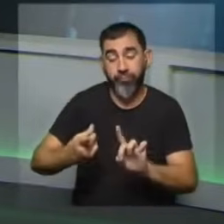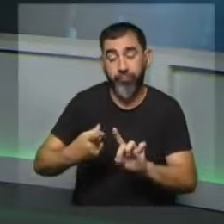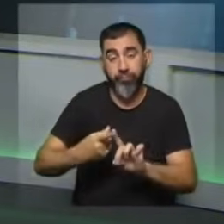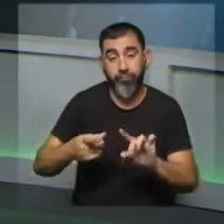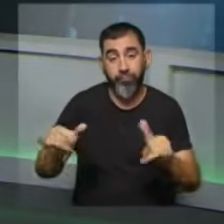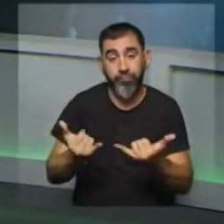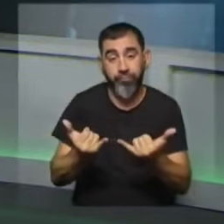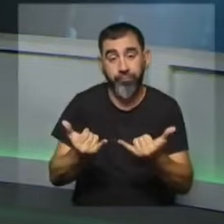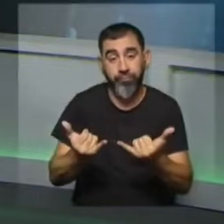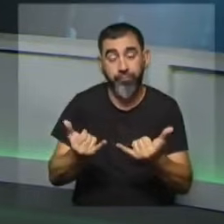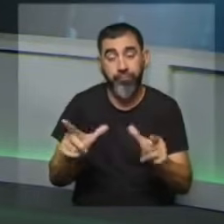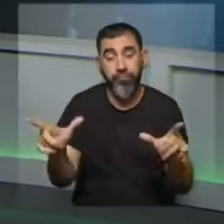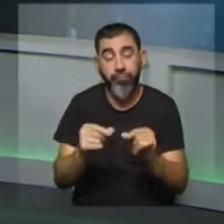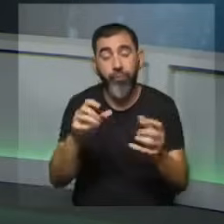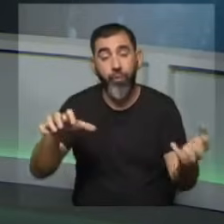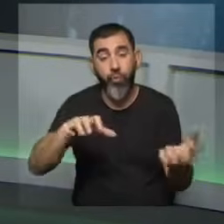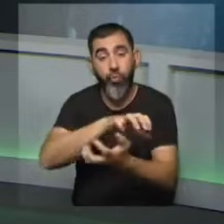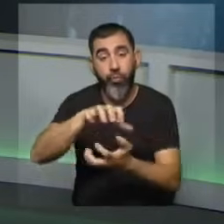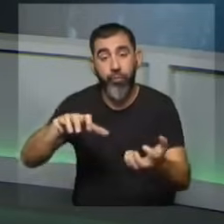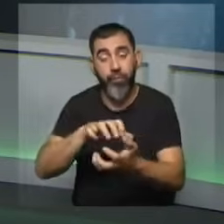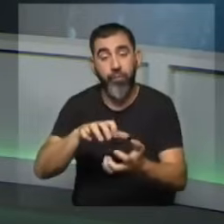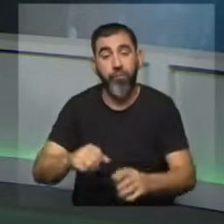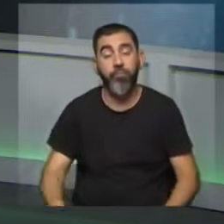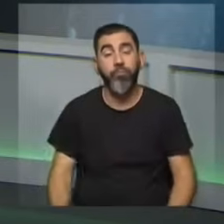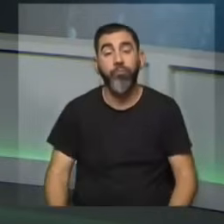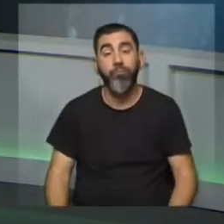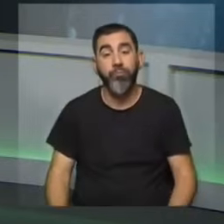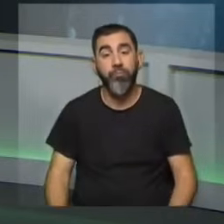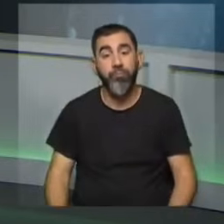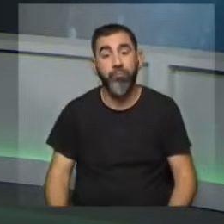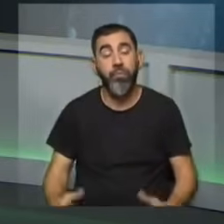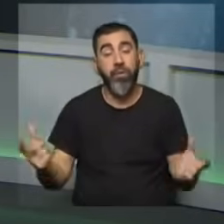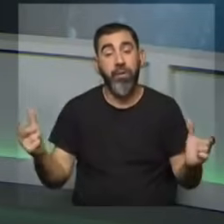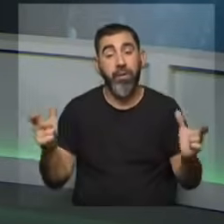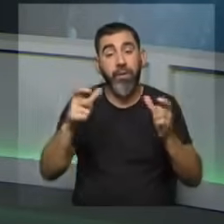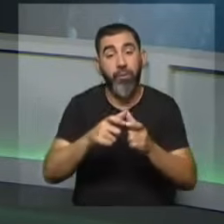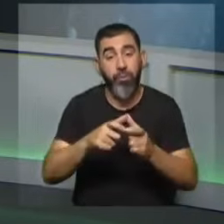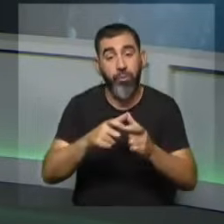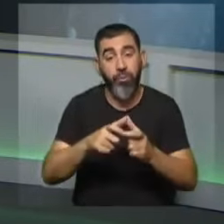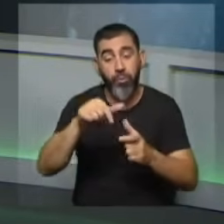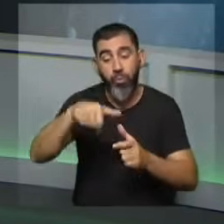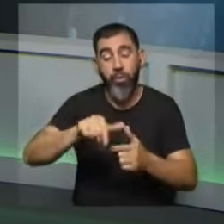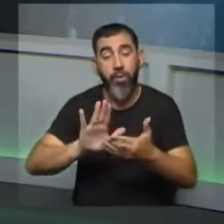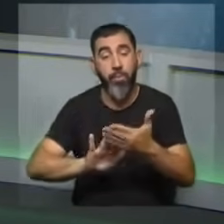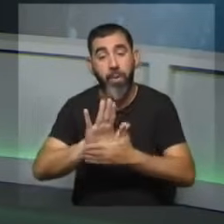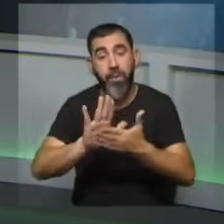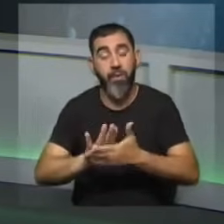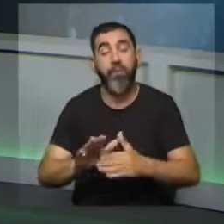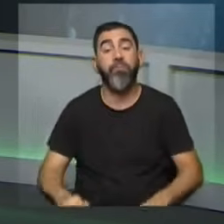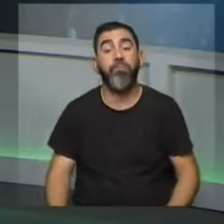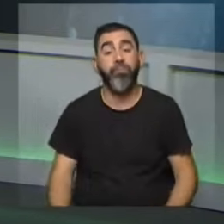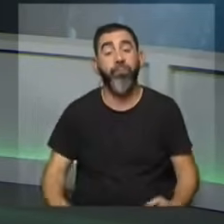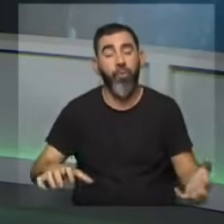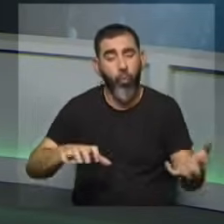un acuerdo para destravar el conflicto Esto fue después de un encuentro que se mantuvo durante la mañana el